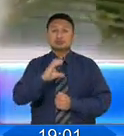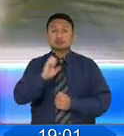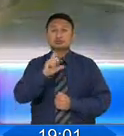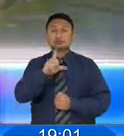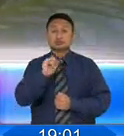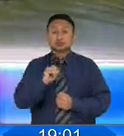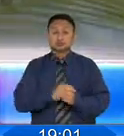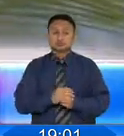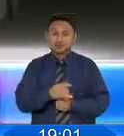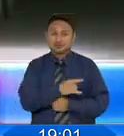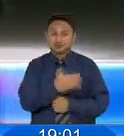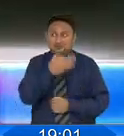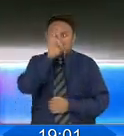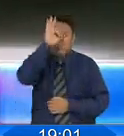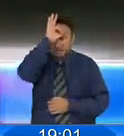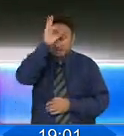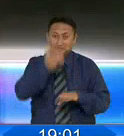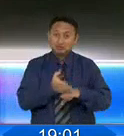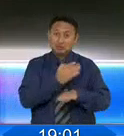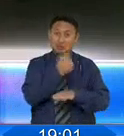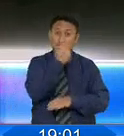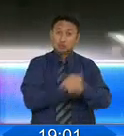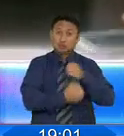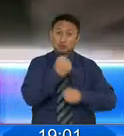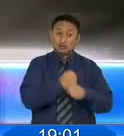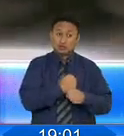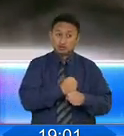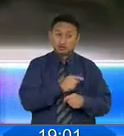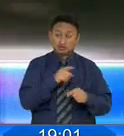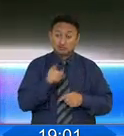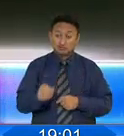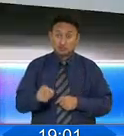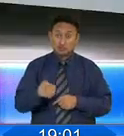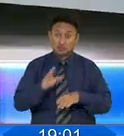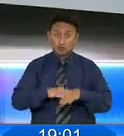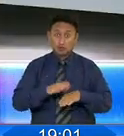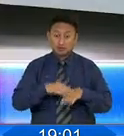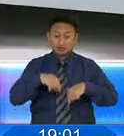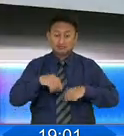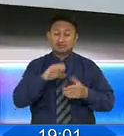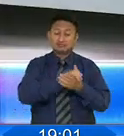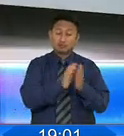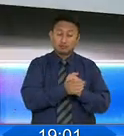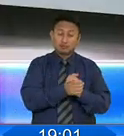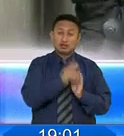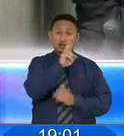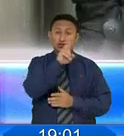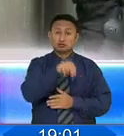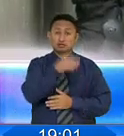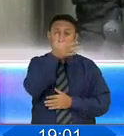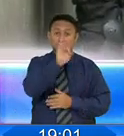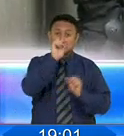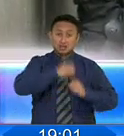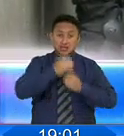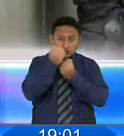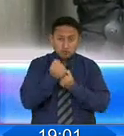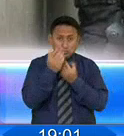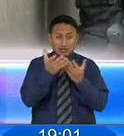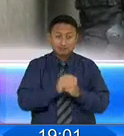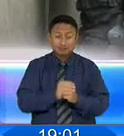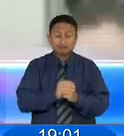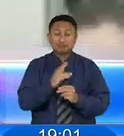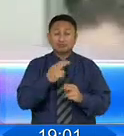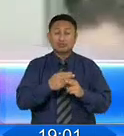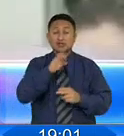hecho registrado hace poco más de un año lo iba a salpicar. Fue en noviembre del 2019 que se dio a conocer el caso Las Torres, que